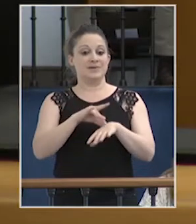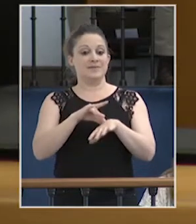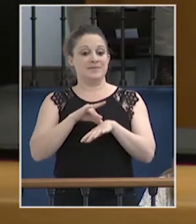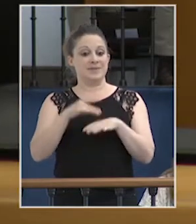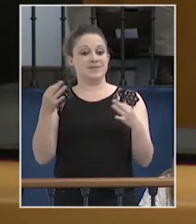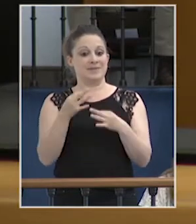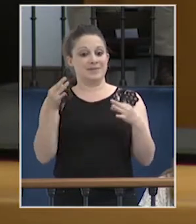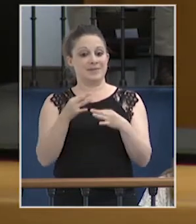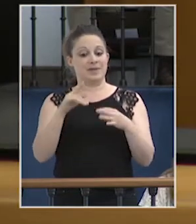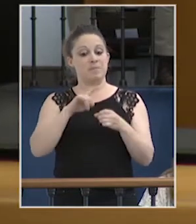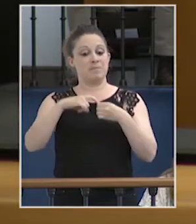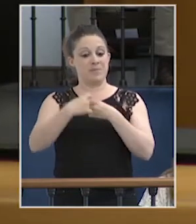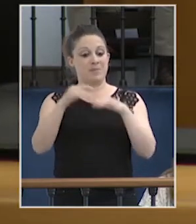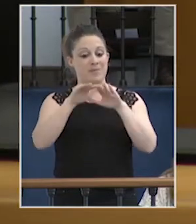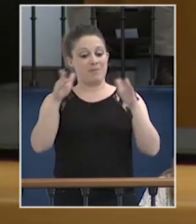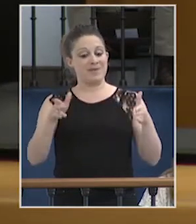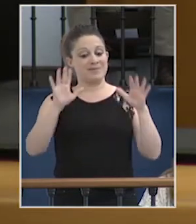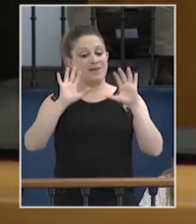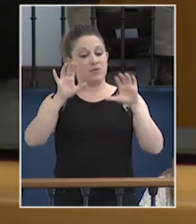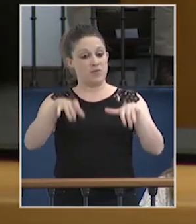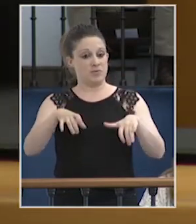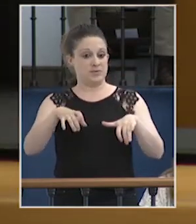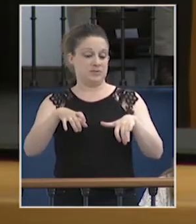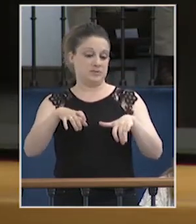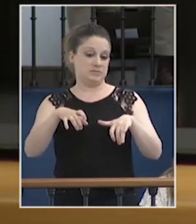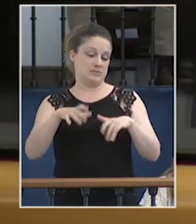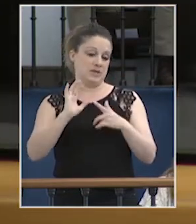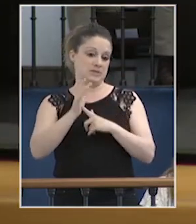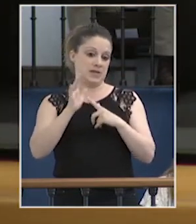Miembros de la Mesa de las Cortes de Castilla-La Mancha, a que ocupen sus puestos. Muchas gracias.